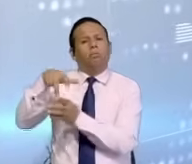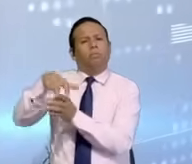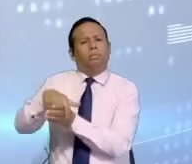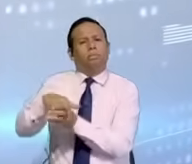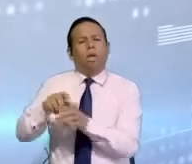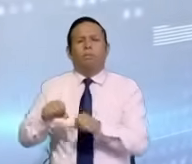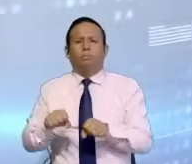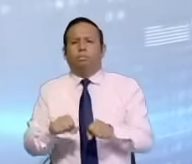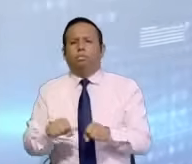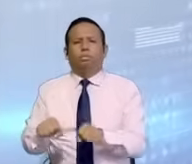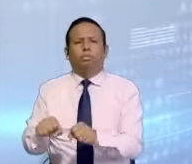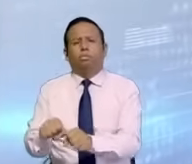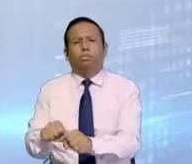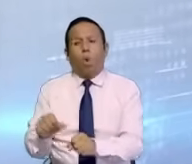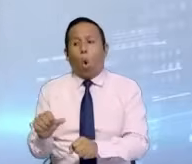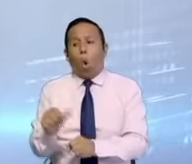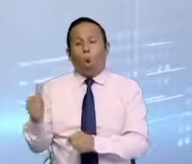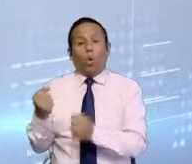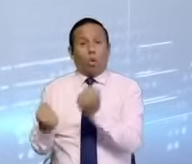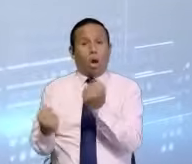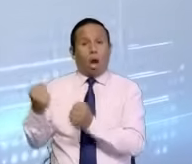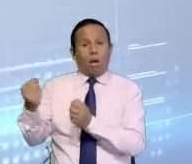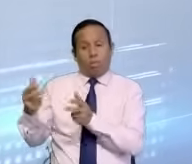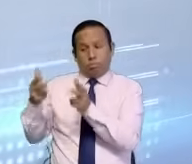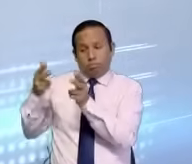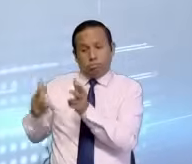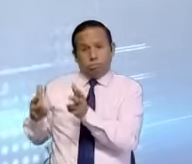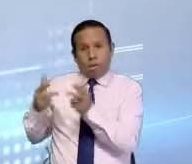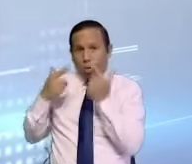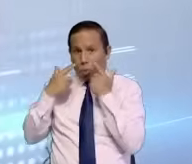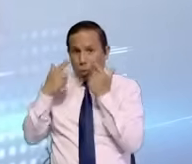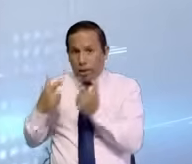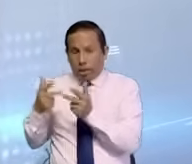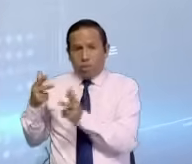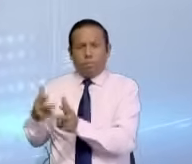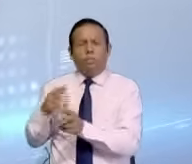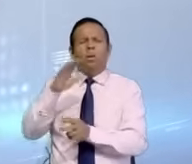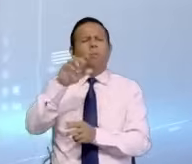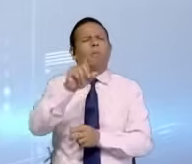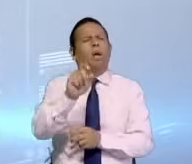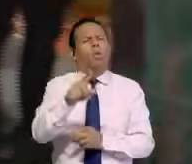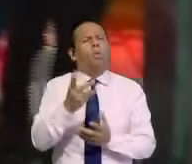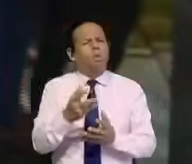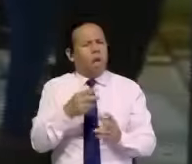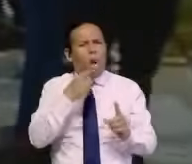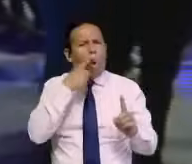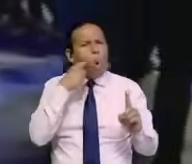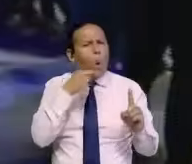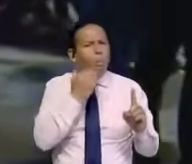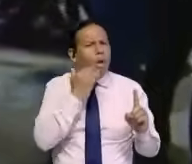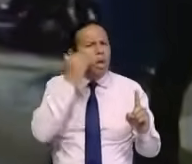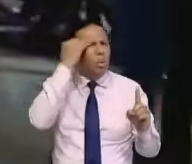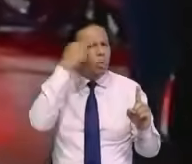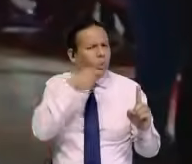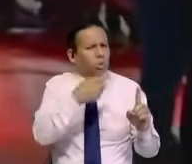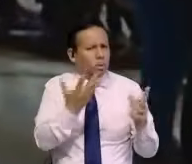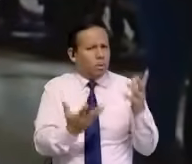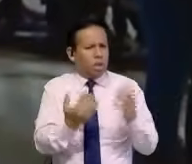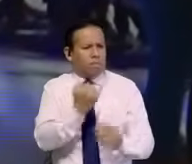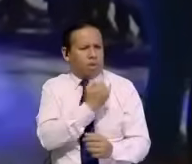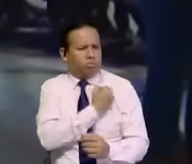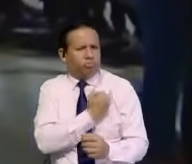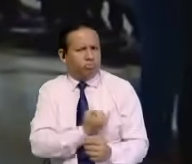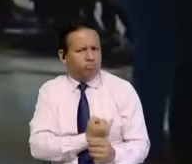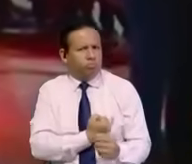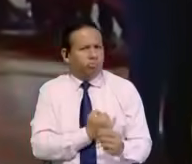haber estado custodiada por un vehículo también. En el caso del adulto, ¿tenía algún tatuaje, algo que lo identifique con algún grupo de